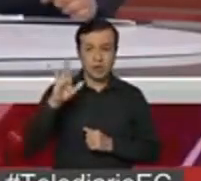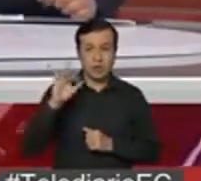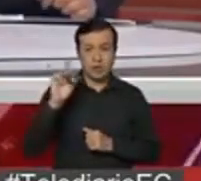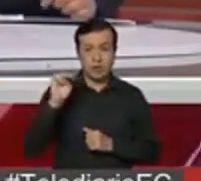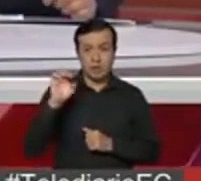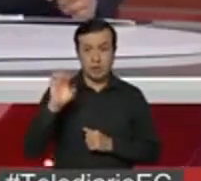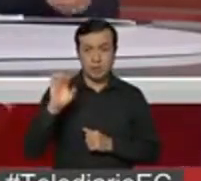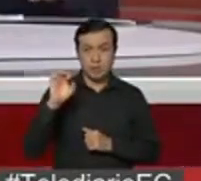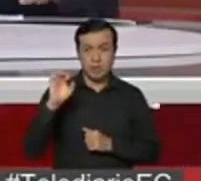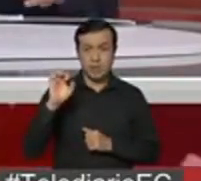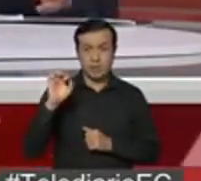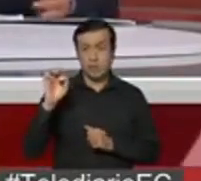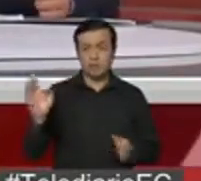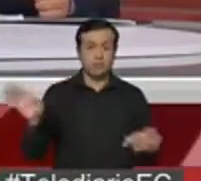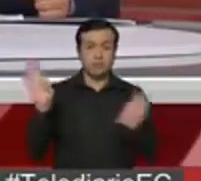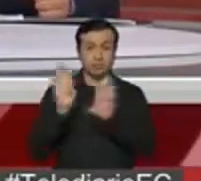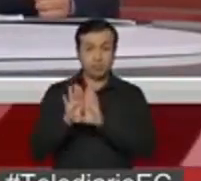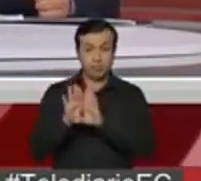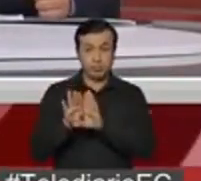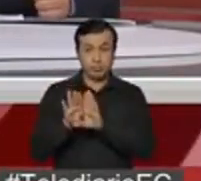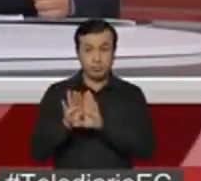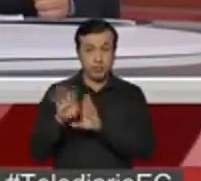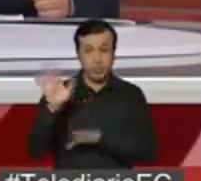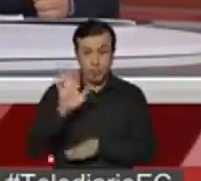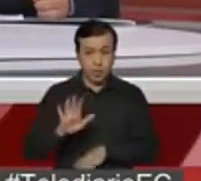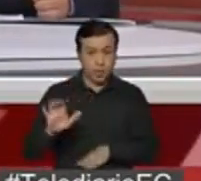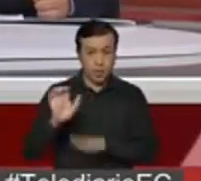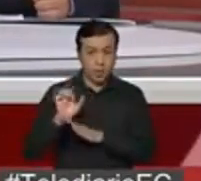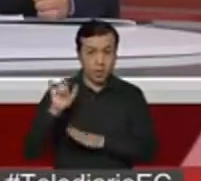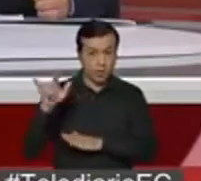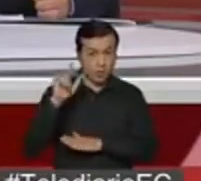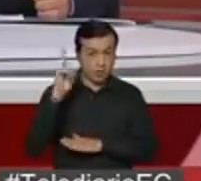la oferta de transportación aérea en el país?